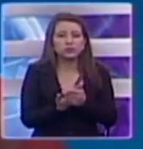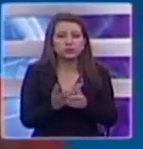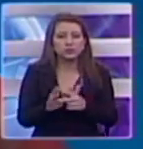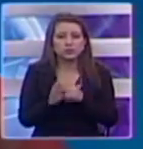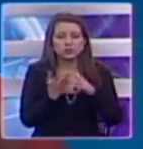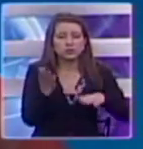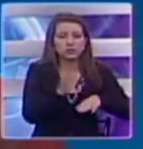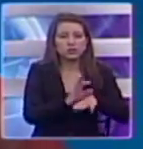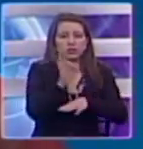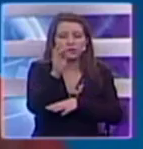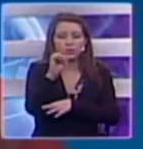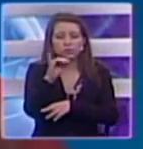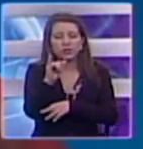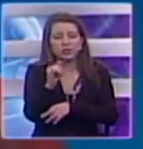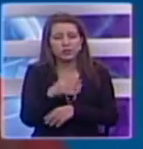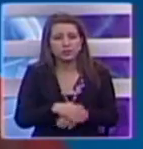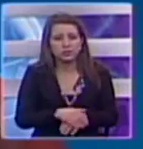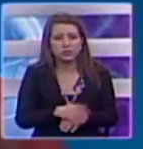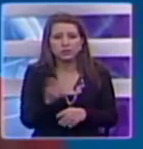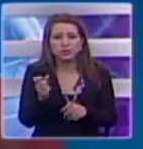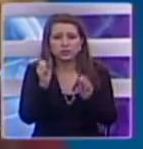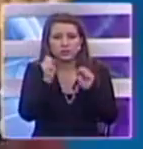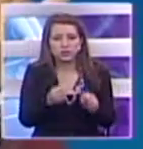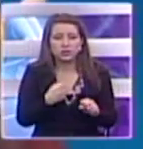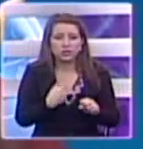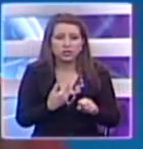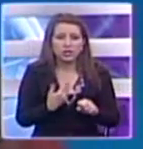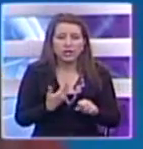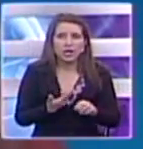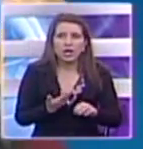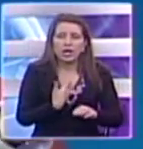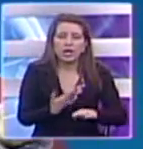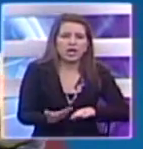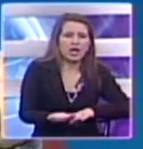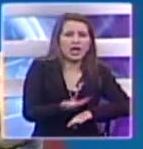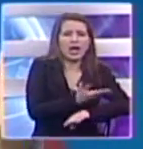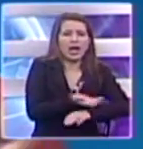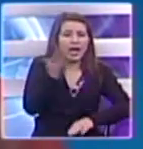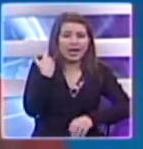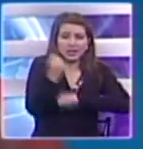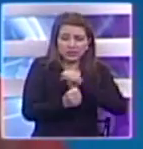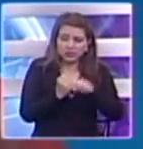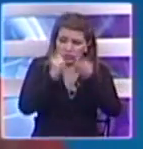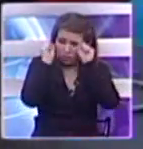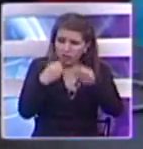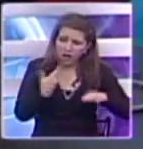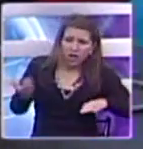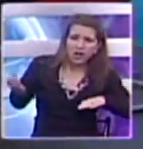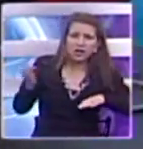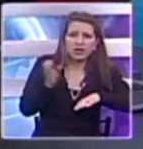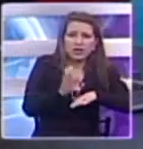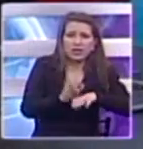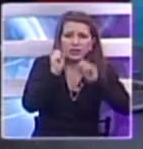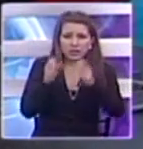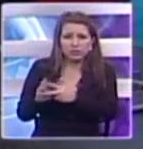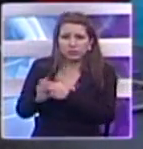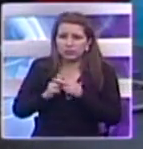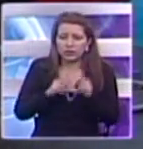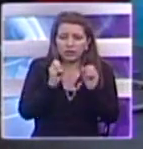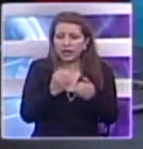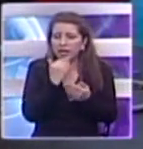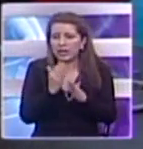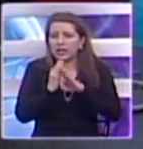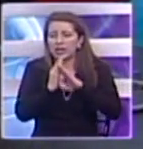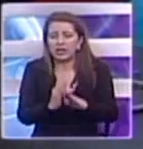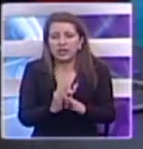del FMI, que pudimos haber postulado desde el año pasado. Para evitar situaciones como las que estamos viviendo ahora. O sea,